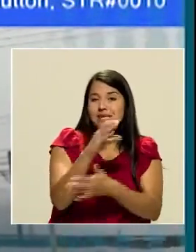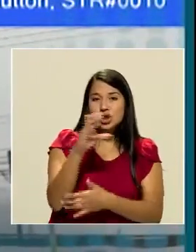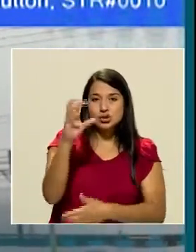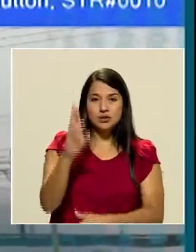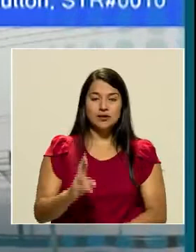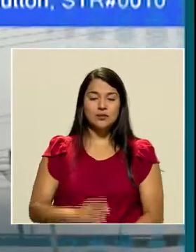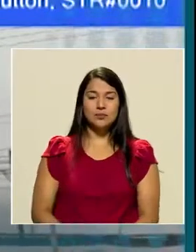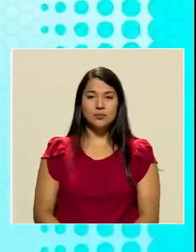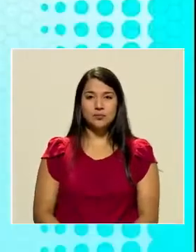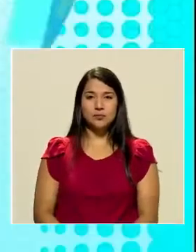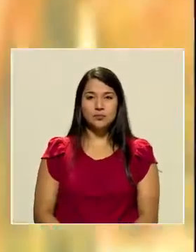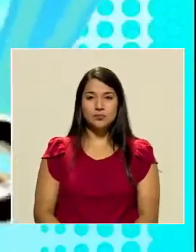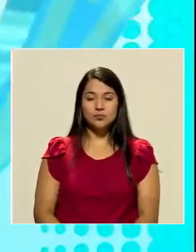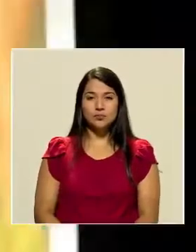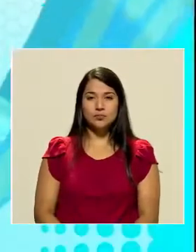Costa Rica.